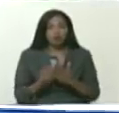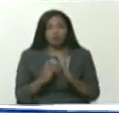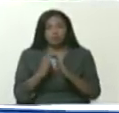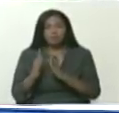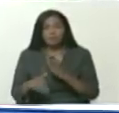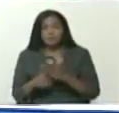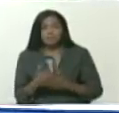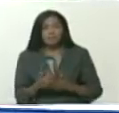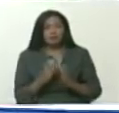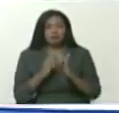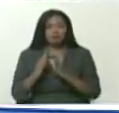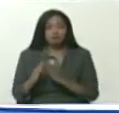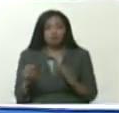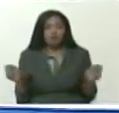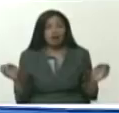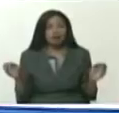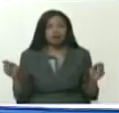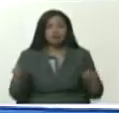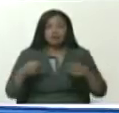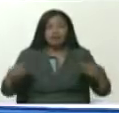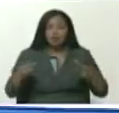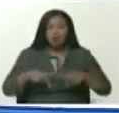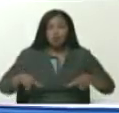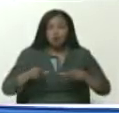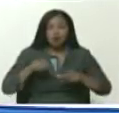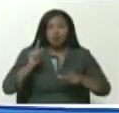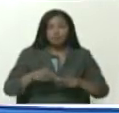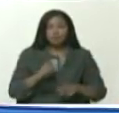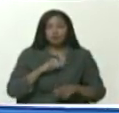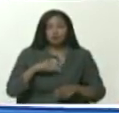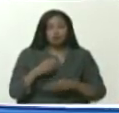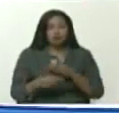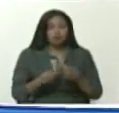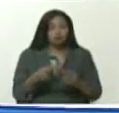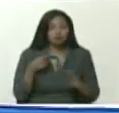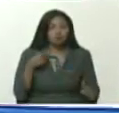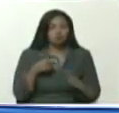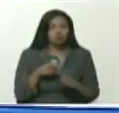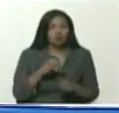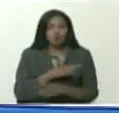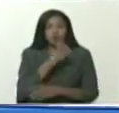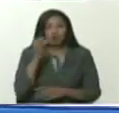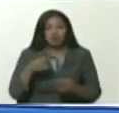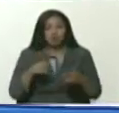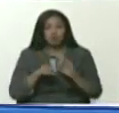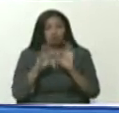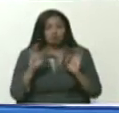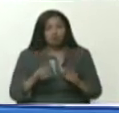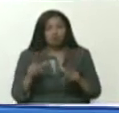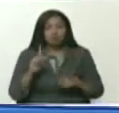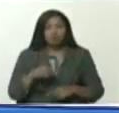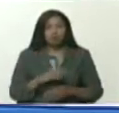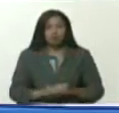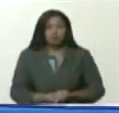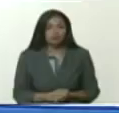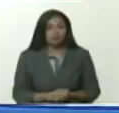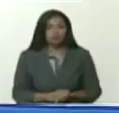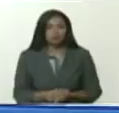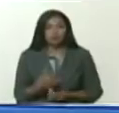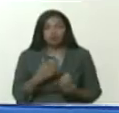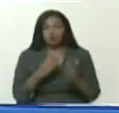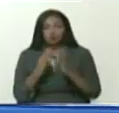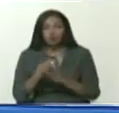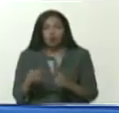y distribuyendo a los estados llaneros. Como ustedes pueden ver, también usamos el cabotaje para Oriente. Llegamos a Guanta y de Guanta se distribuye hacia Anzuategui